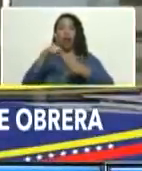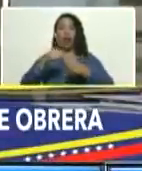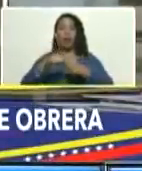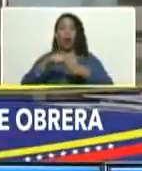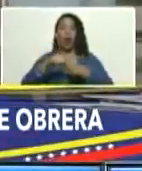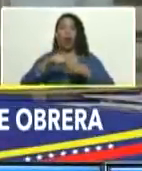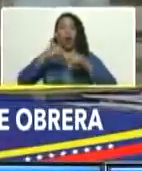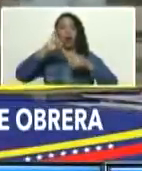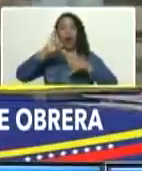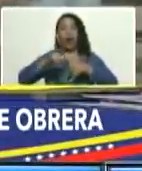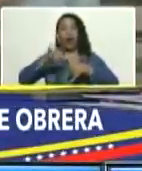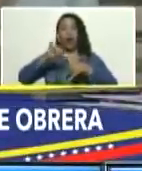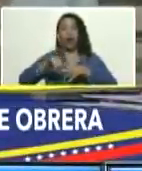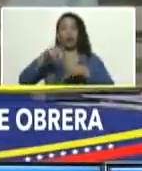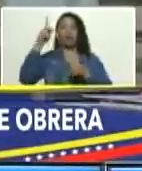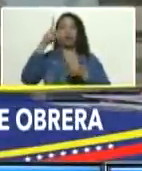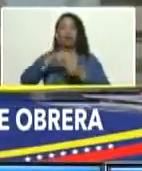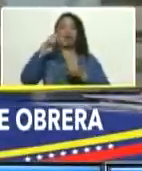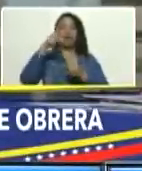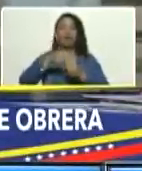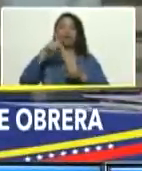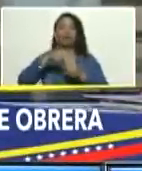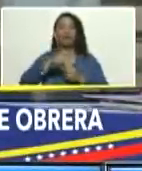Ingeniero petrolero.